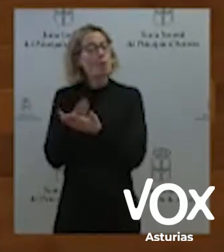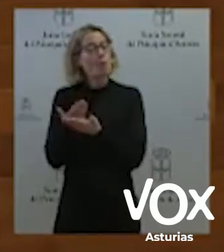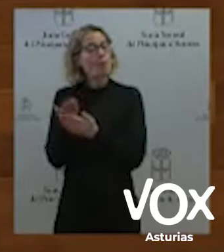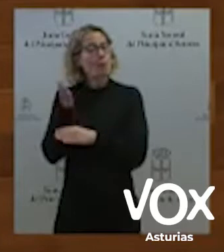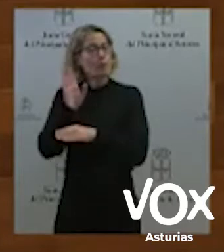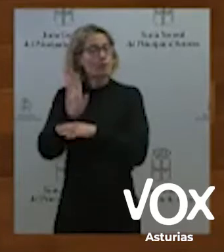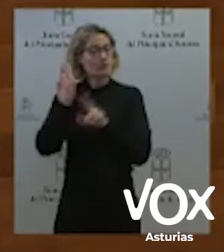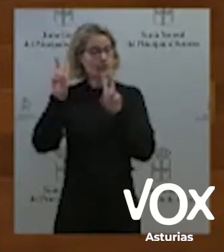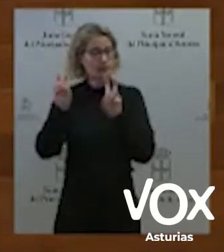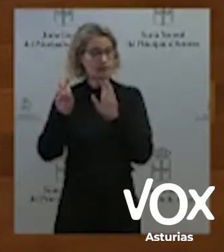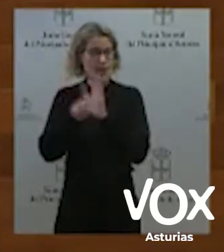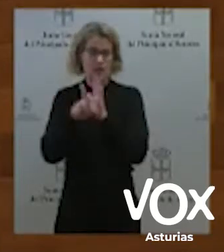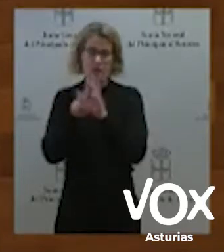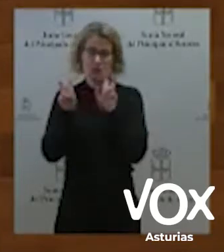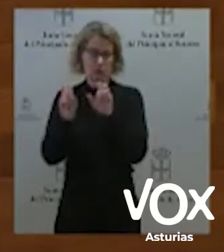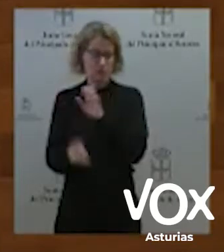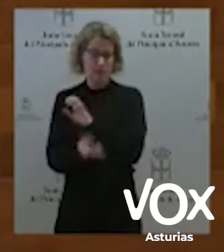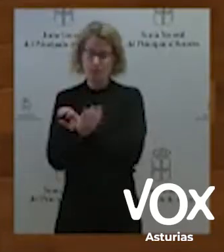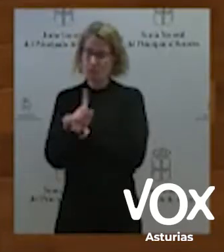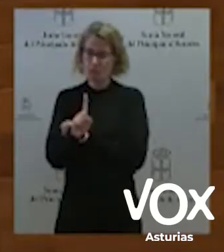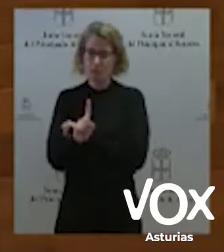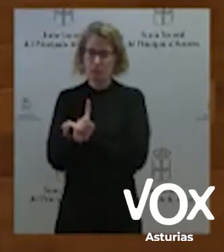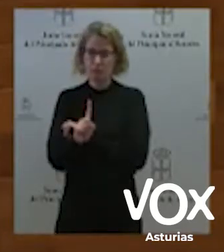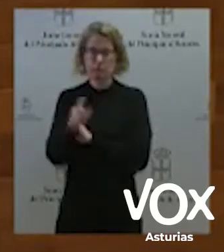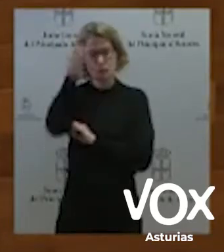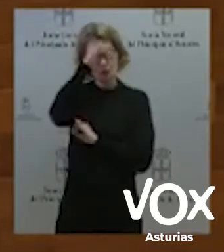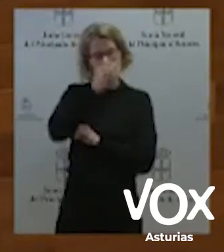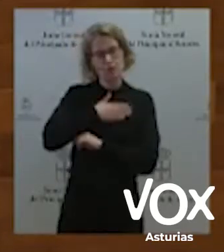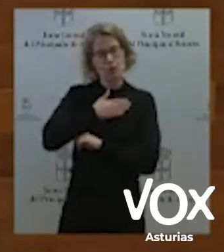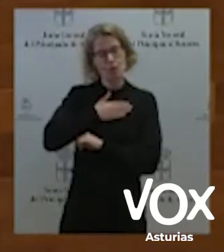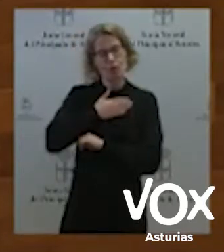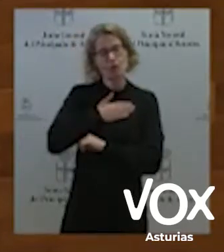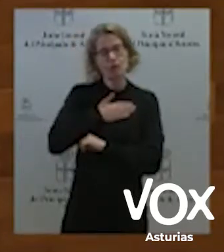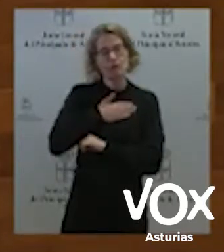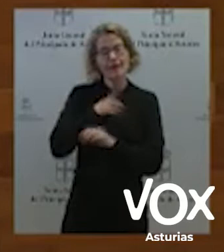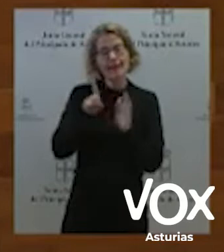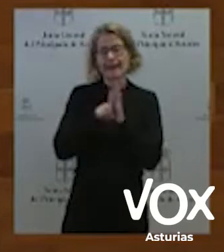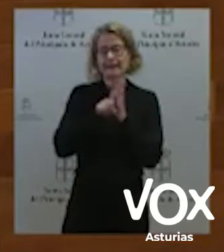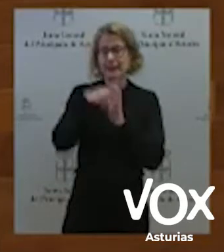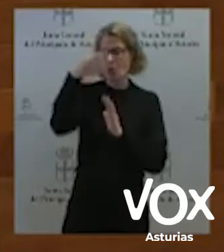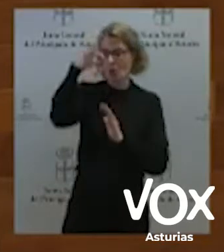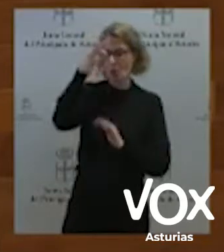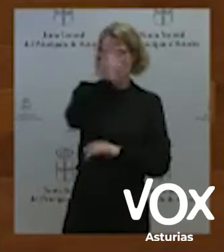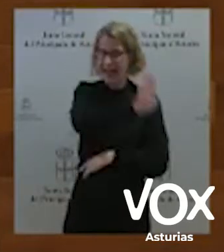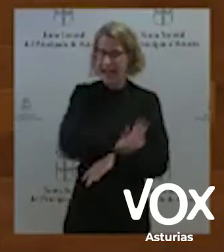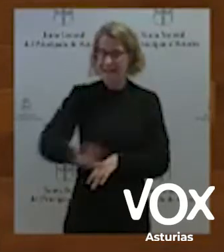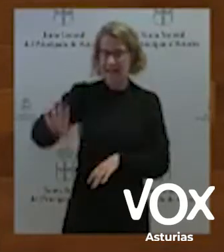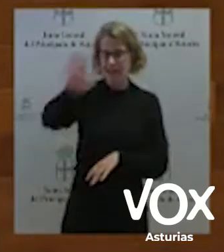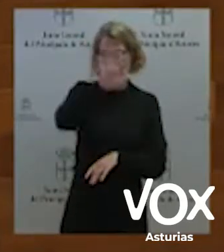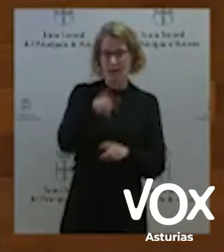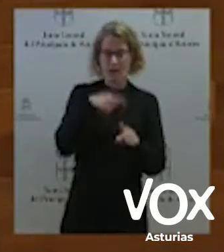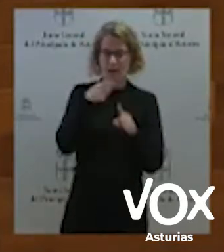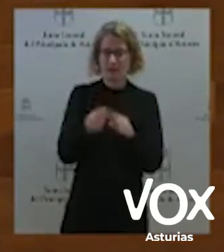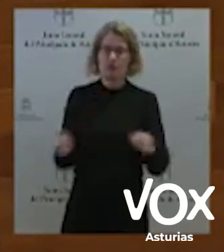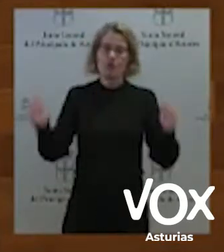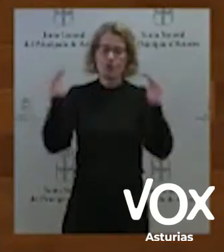de la opinión de que debe de existir una única legislación a nivel nacional que garantice la igualdad de todos los españoles, independientemente